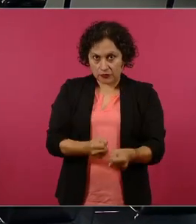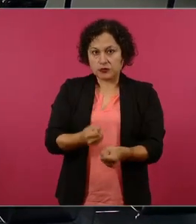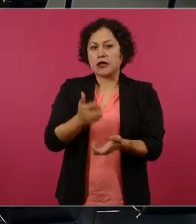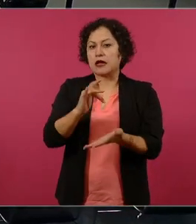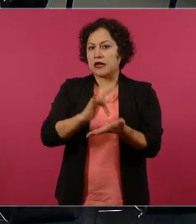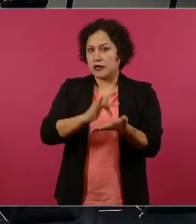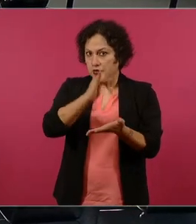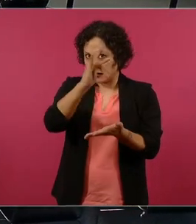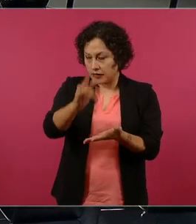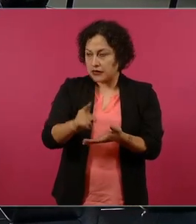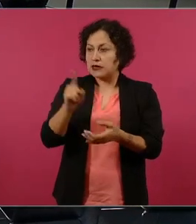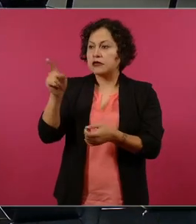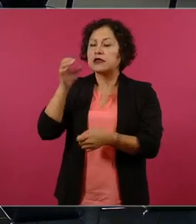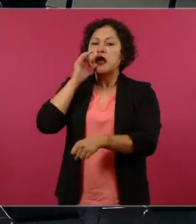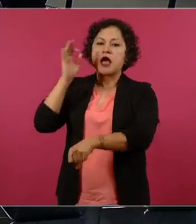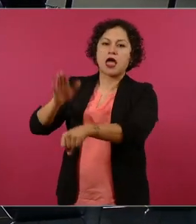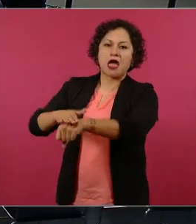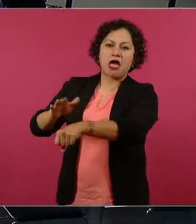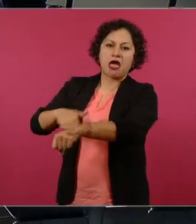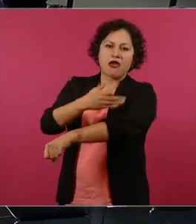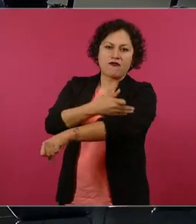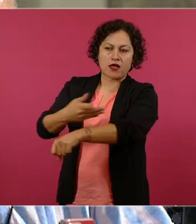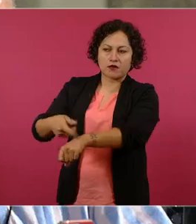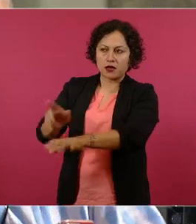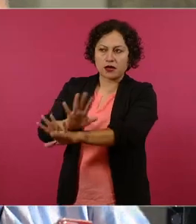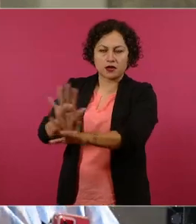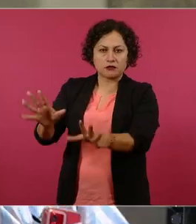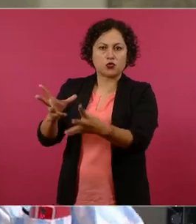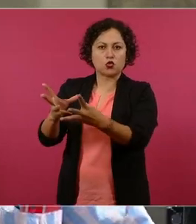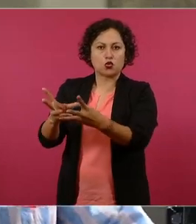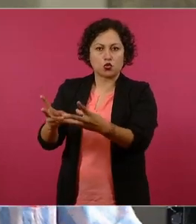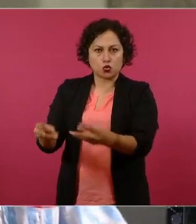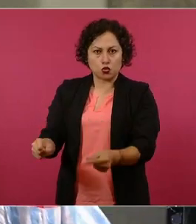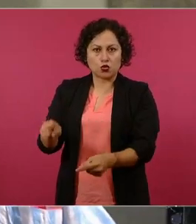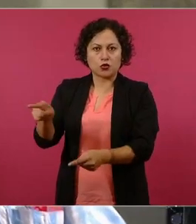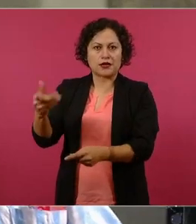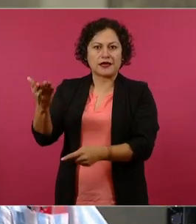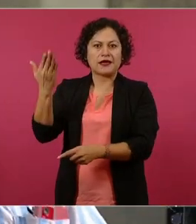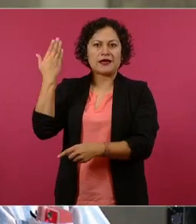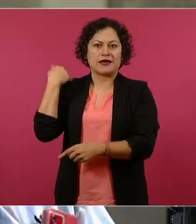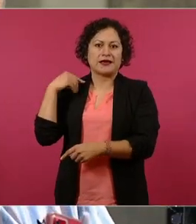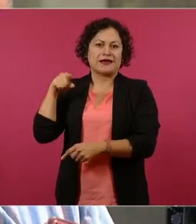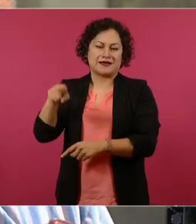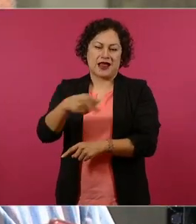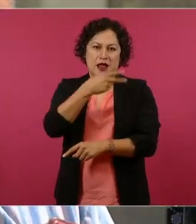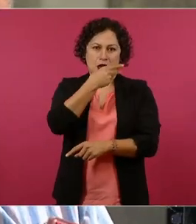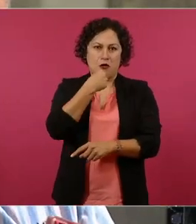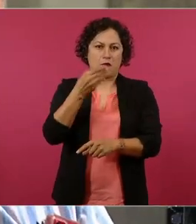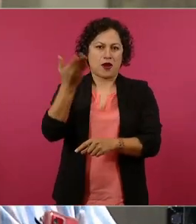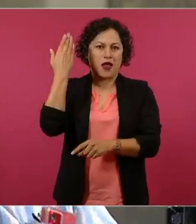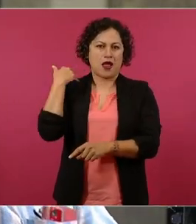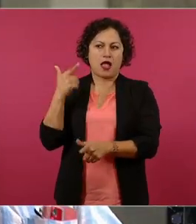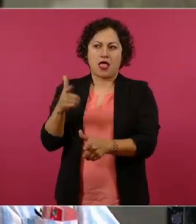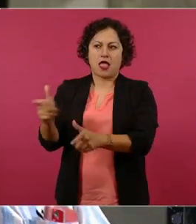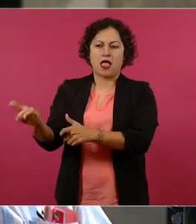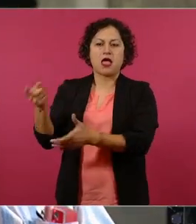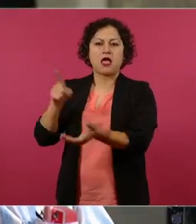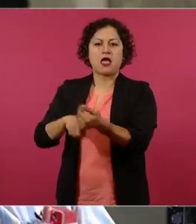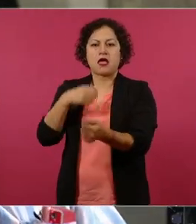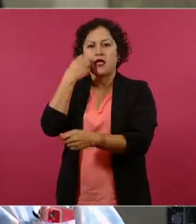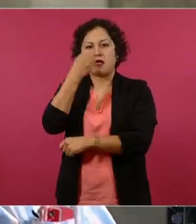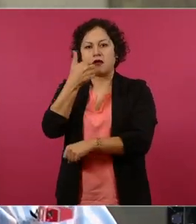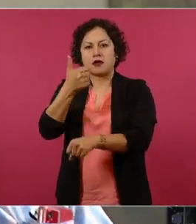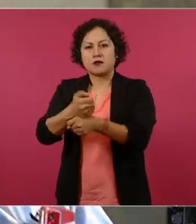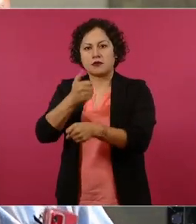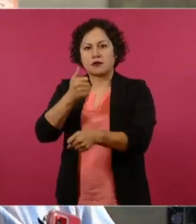disminución de las amenazas que estaban sufriendo desde el año pasado cuando este dil disparó una escuela primaria sin embargo al no haber resolución